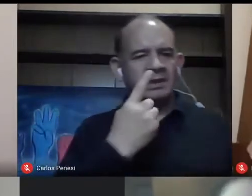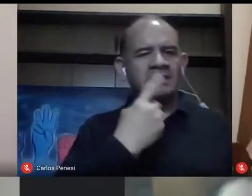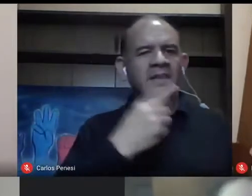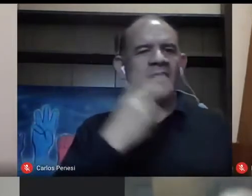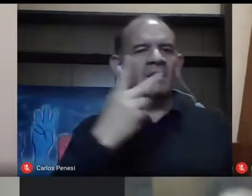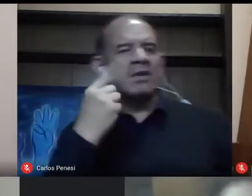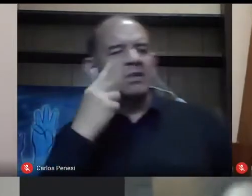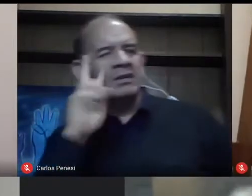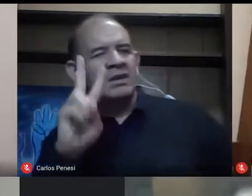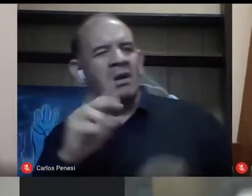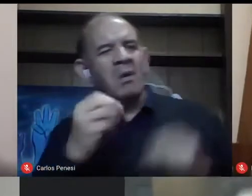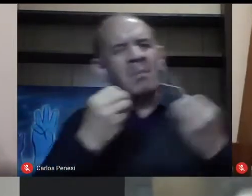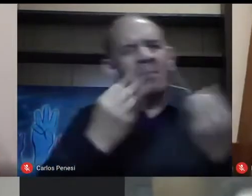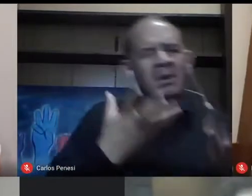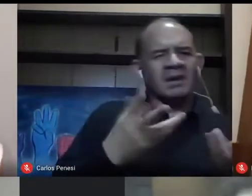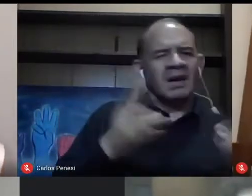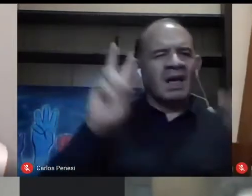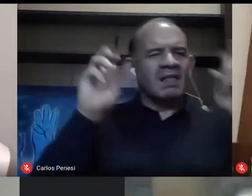y por qué?